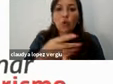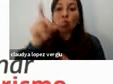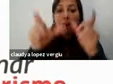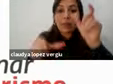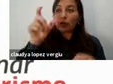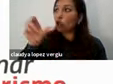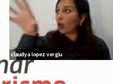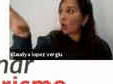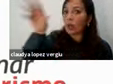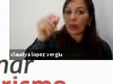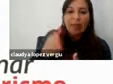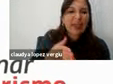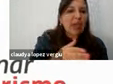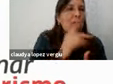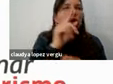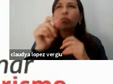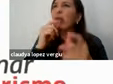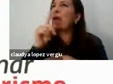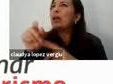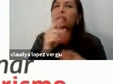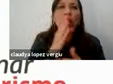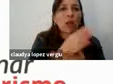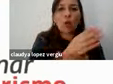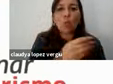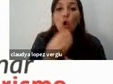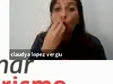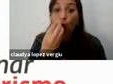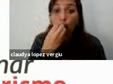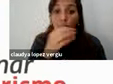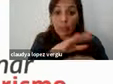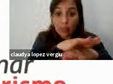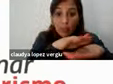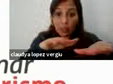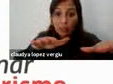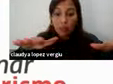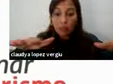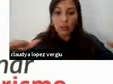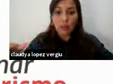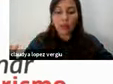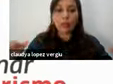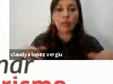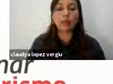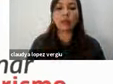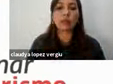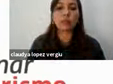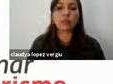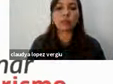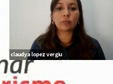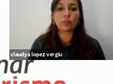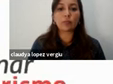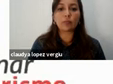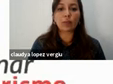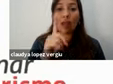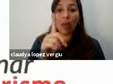elegida, hace sus guiados. Y en el buffet, por ejemplo, en el buffet lo hacemos, o sea, lo repartimos cada